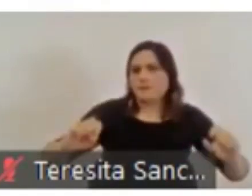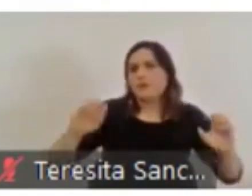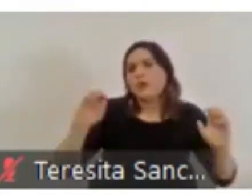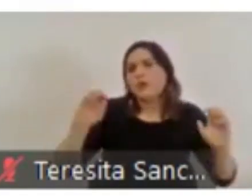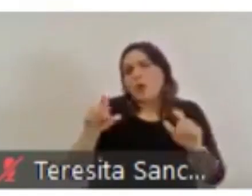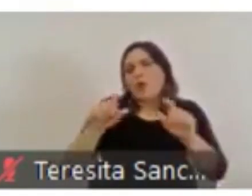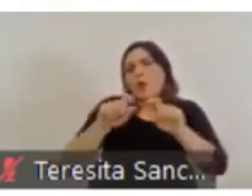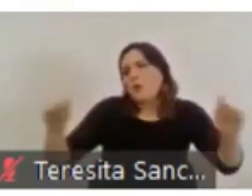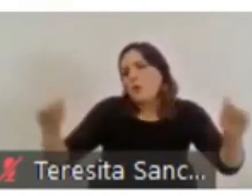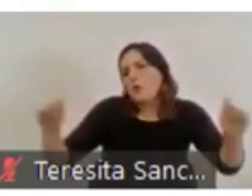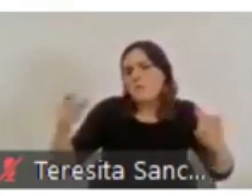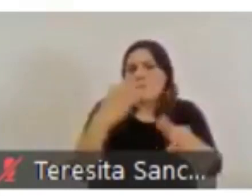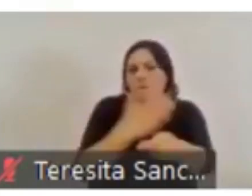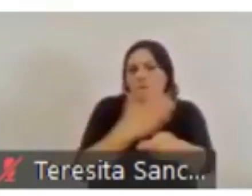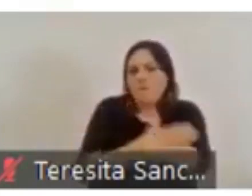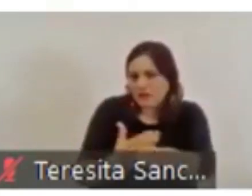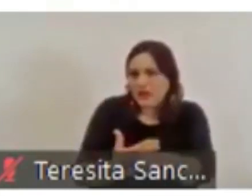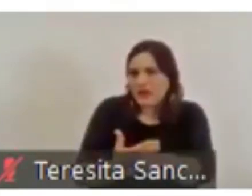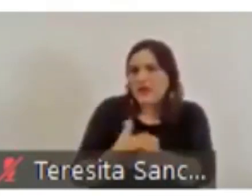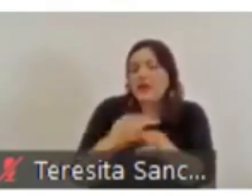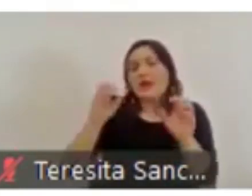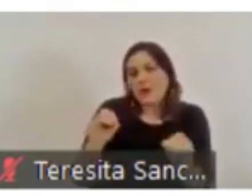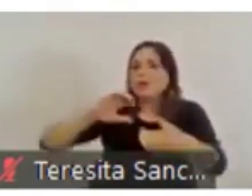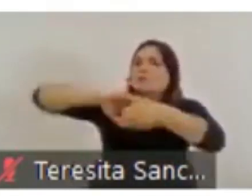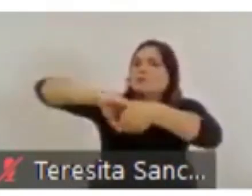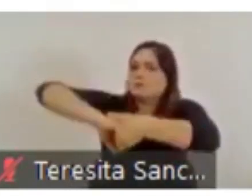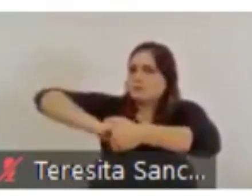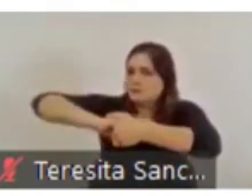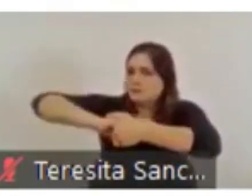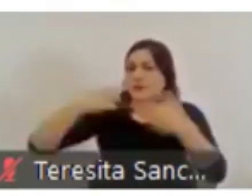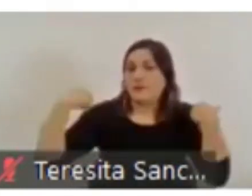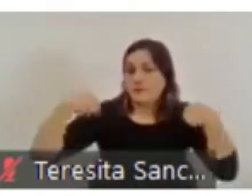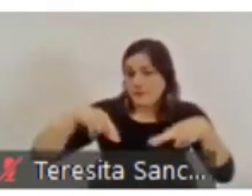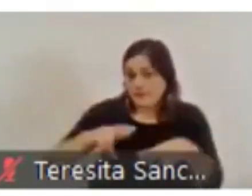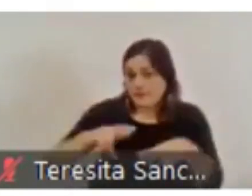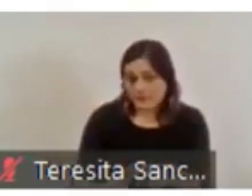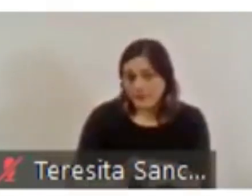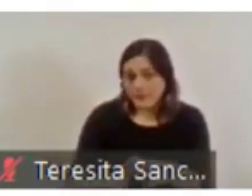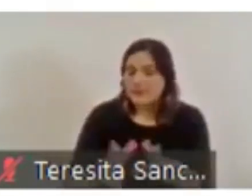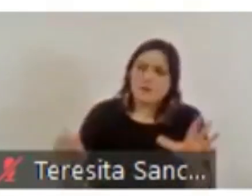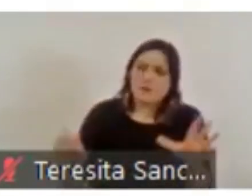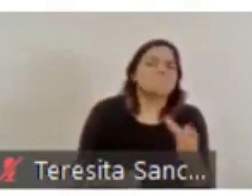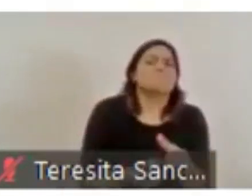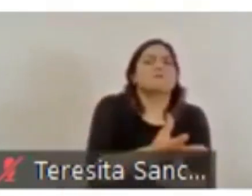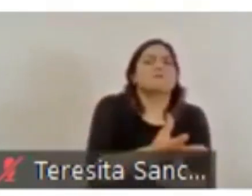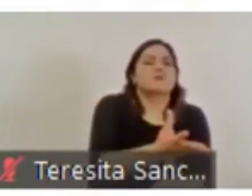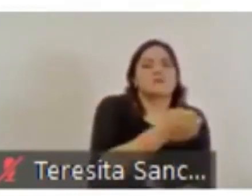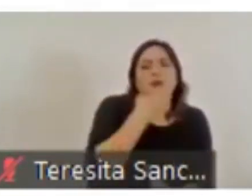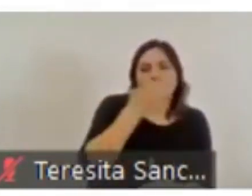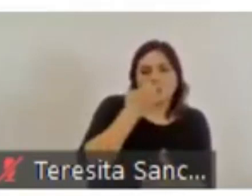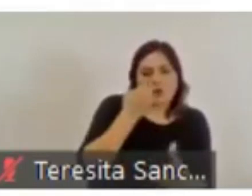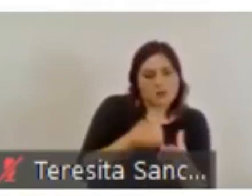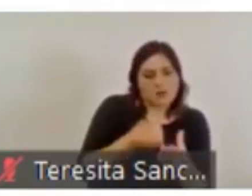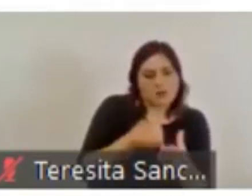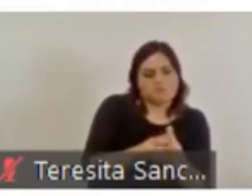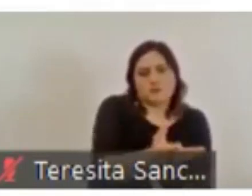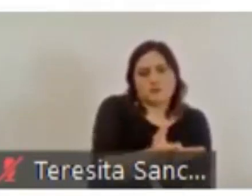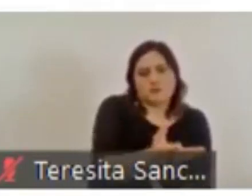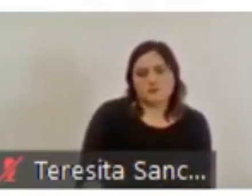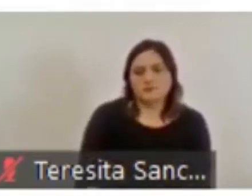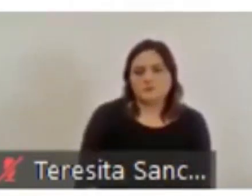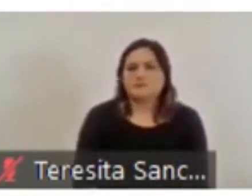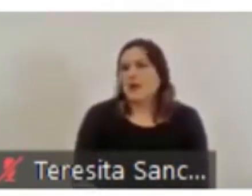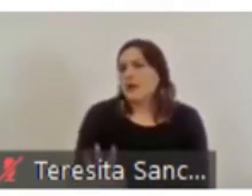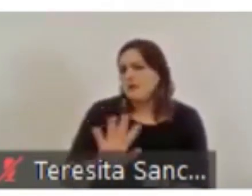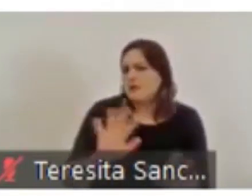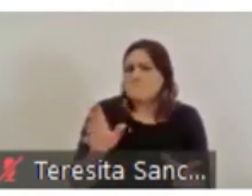agarrarle la mano a las maestras y salir fuera de la guardería. Pero eso es todo lo que